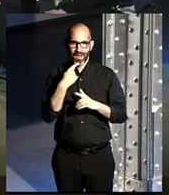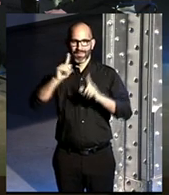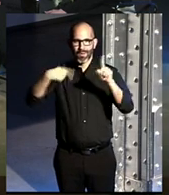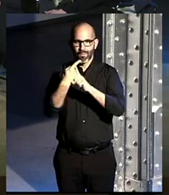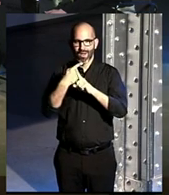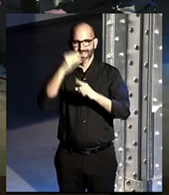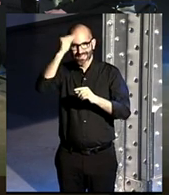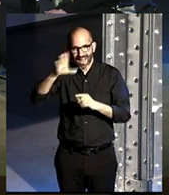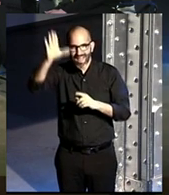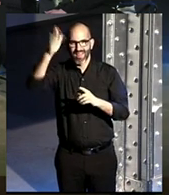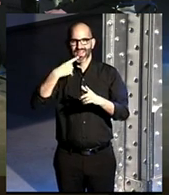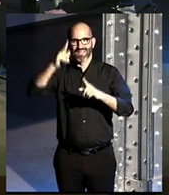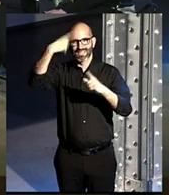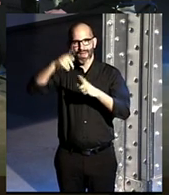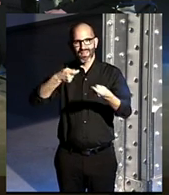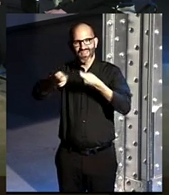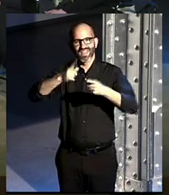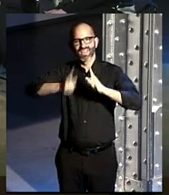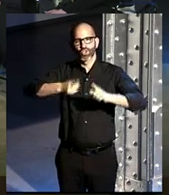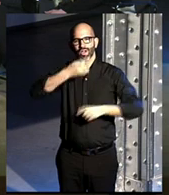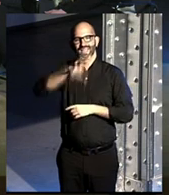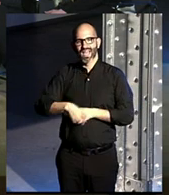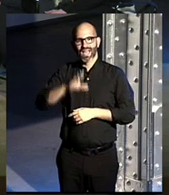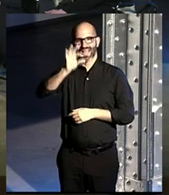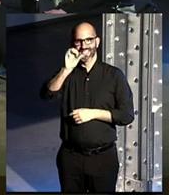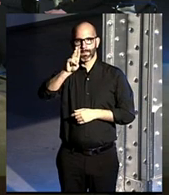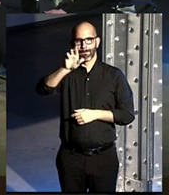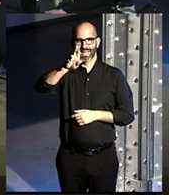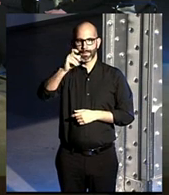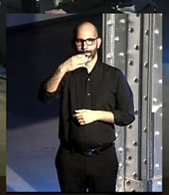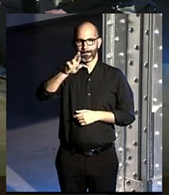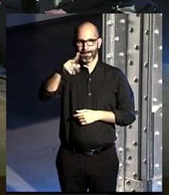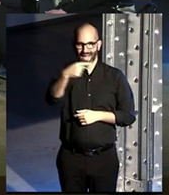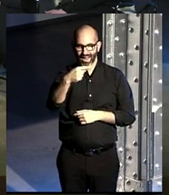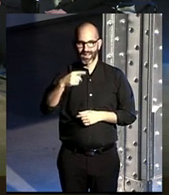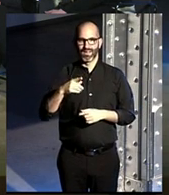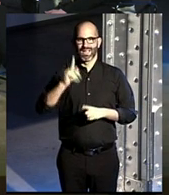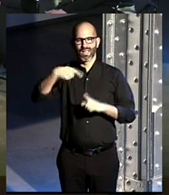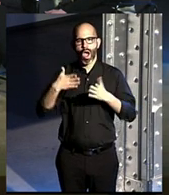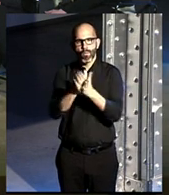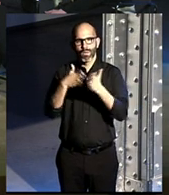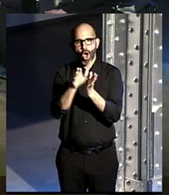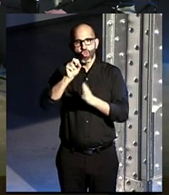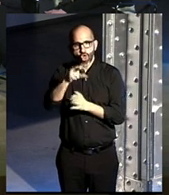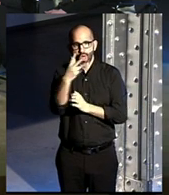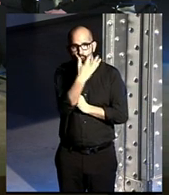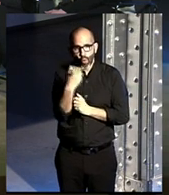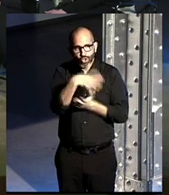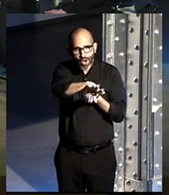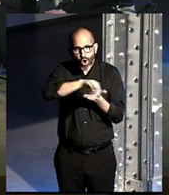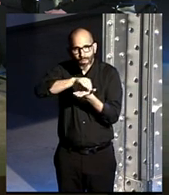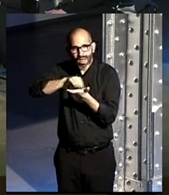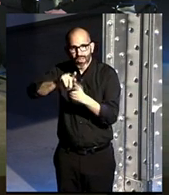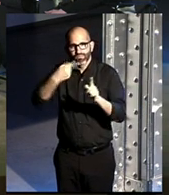2001 y dirigida por Spielberg tras la muerte de Kubrick. Y ha publicado 12 recopilaciones de cuentos, como